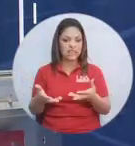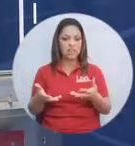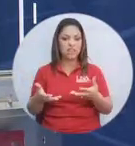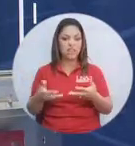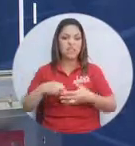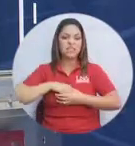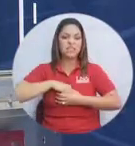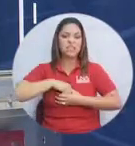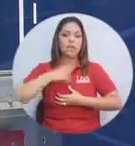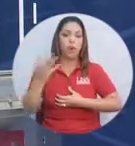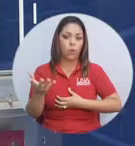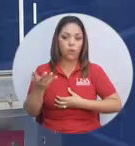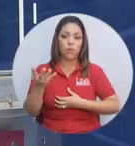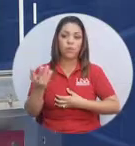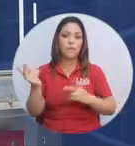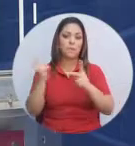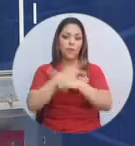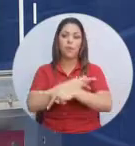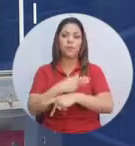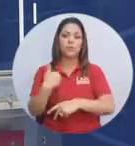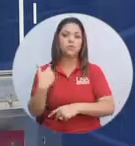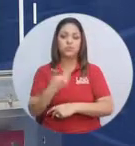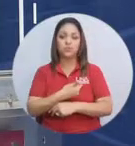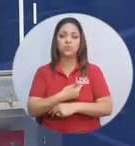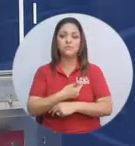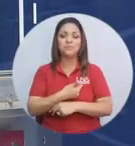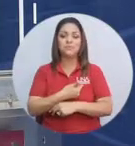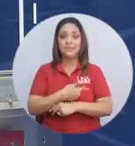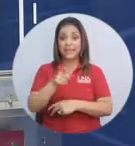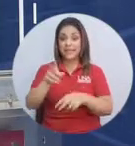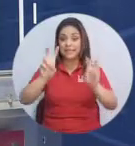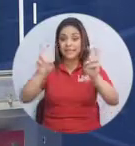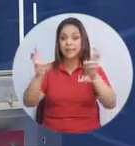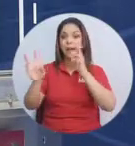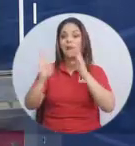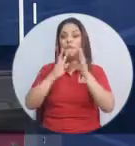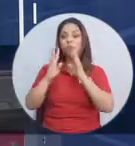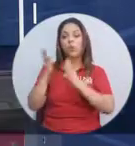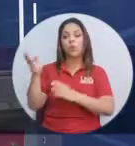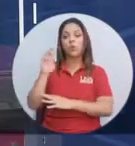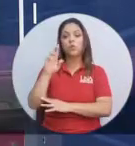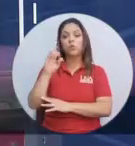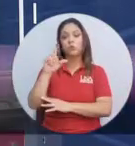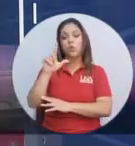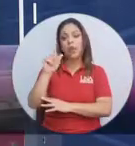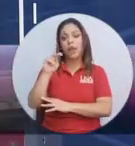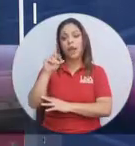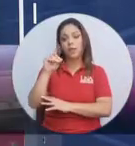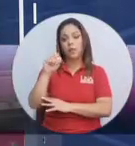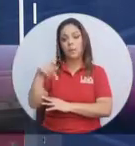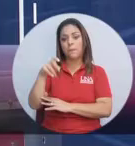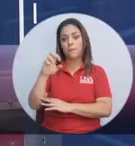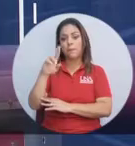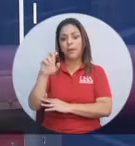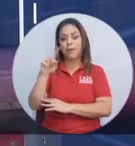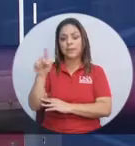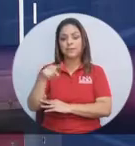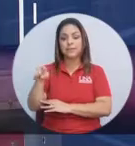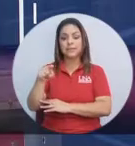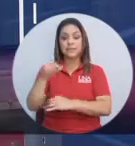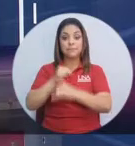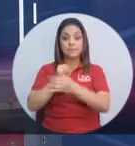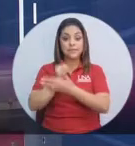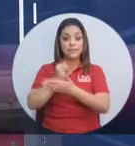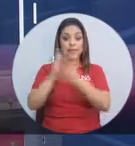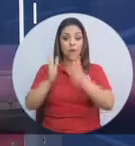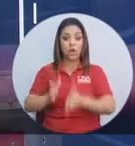caso pues probablemente sea lo peor, peor, peor. Sobre este tema conversó con nosotros Rolando Pérez, investigador del Instituto de Investigaciones Psicológicas